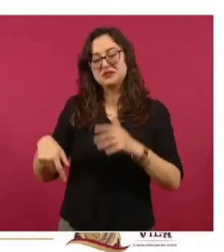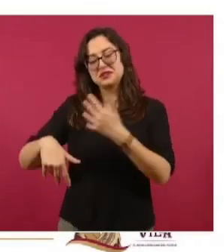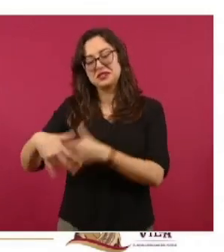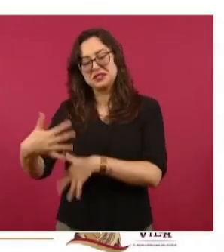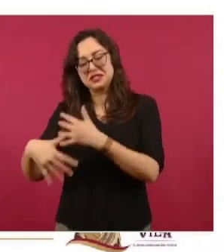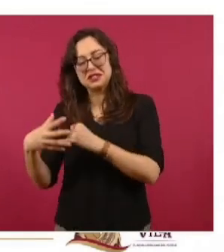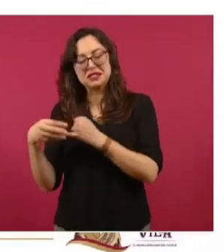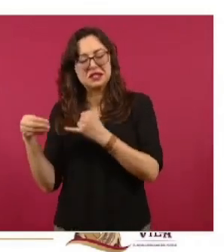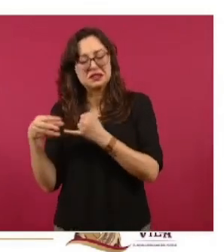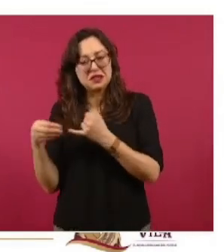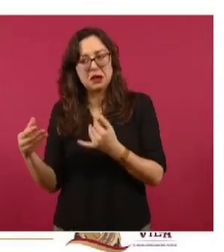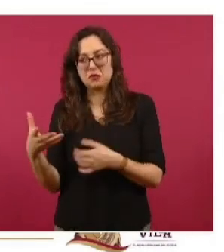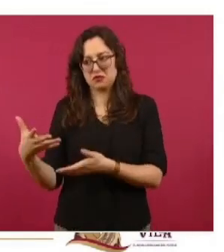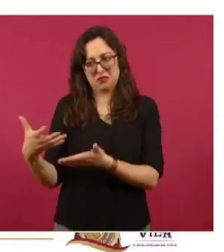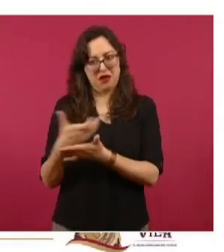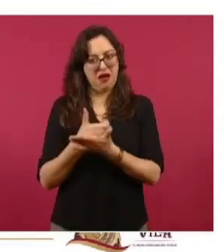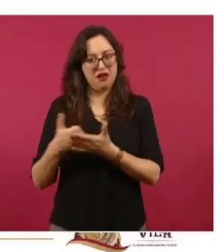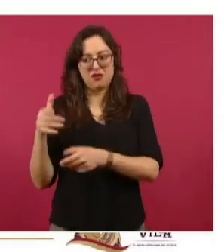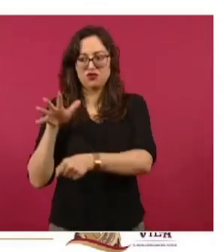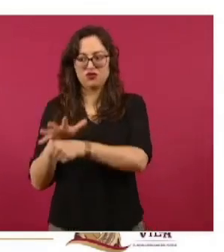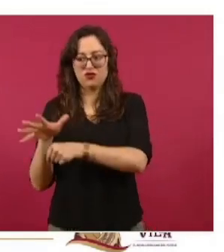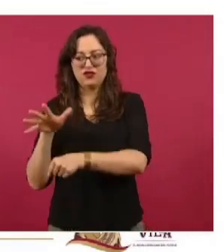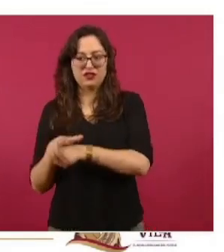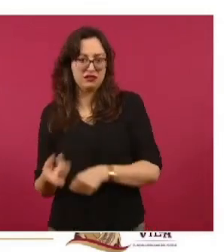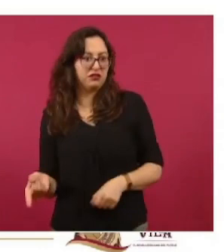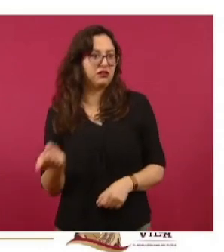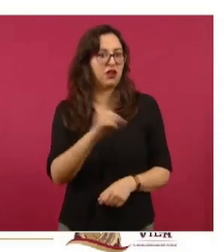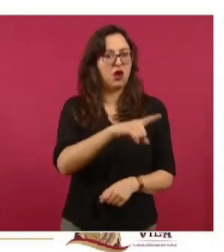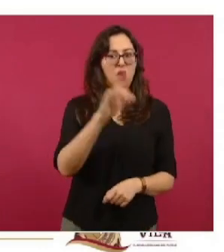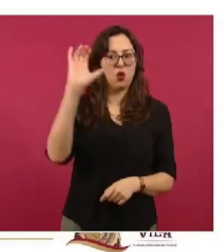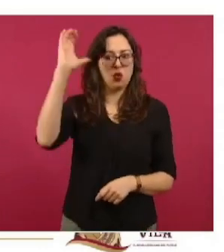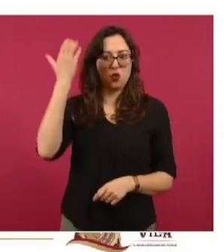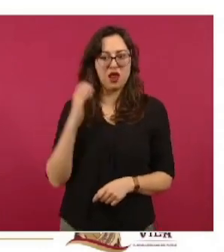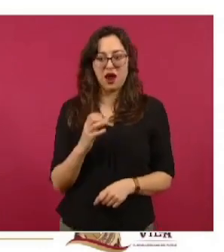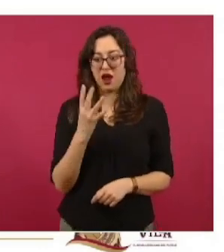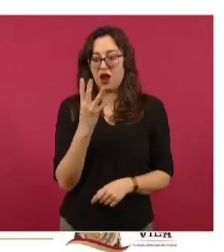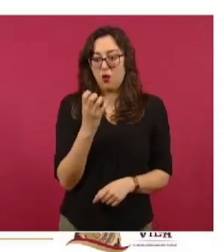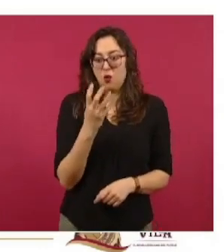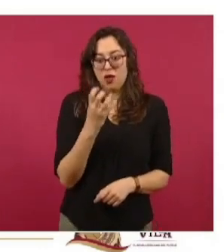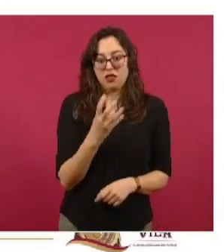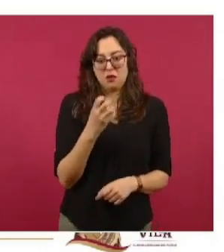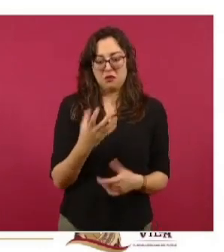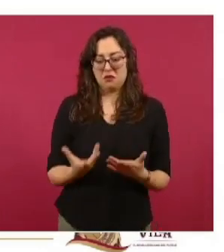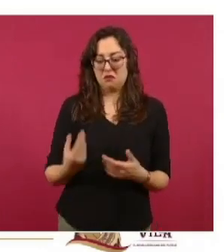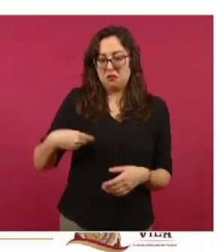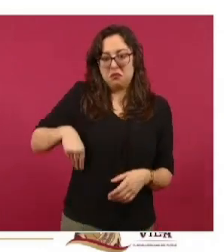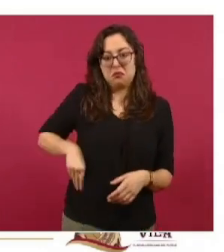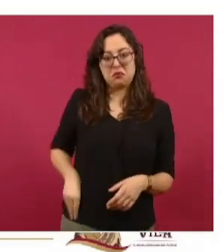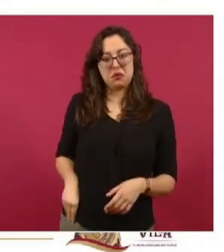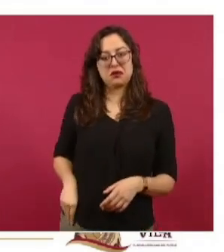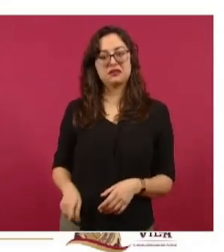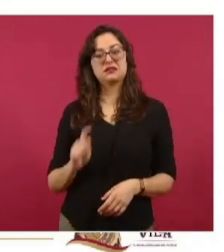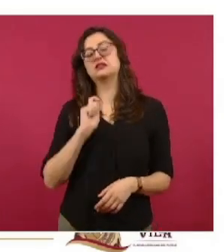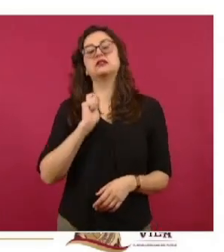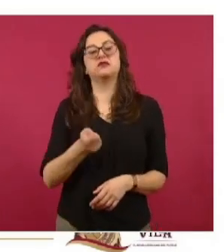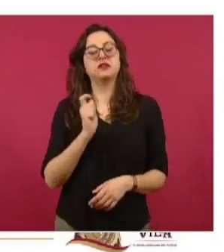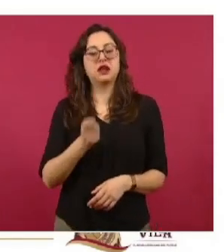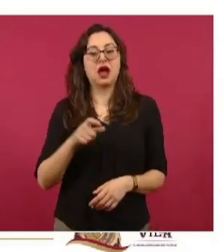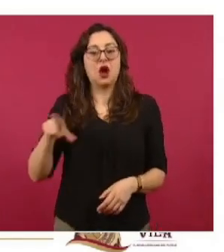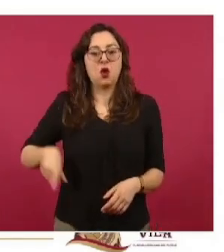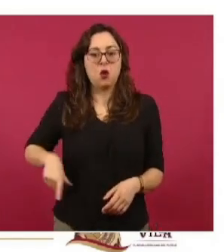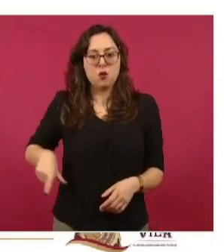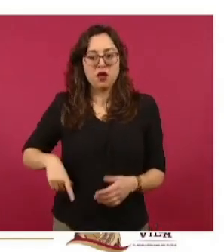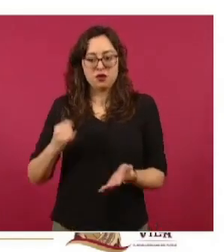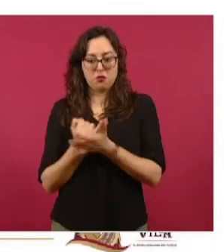están embolsando, sin lugar a duda, la mayor parte del subsidio fiscal. Y eso lo podemos impedir también